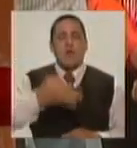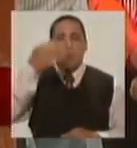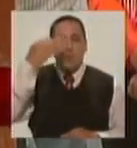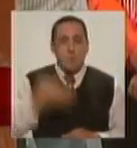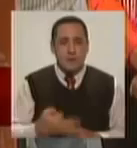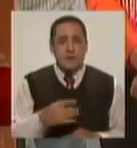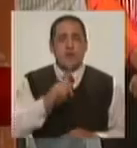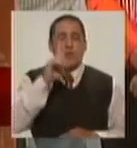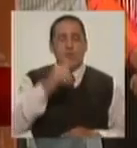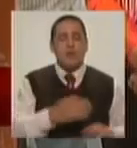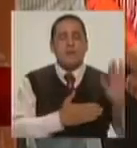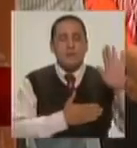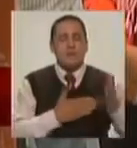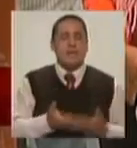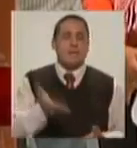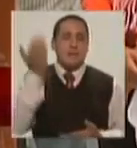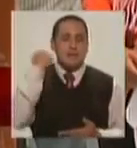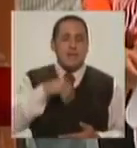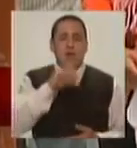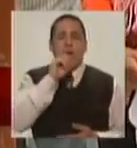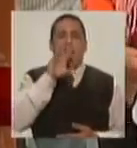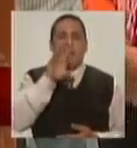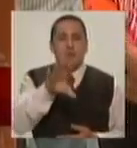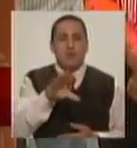ustedes una promesa que hizo en campaña.